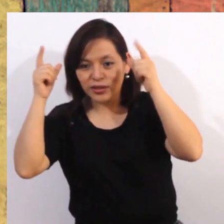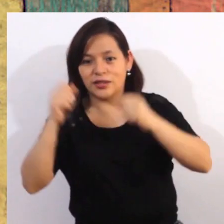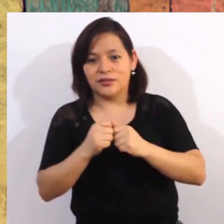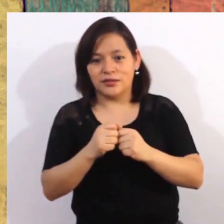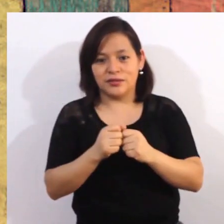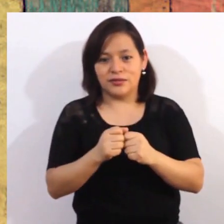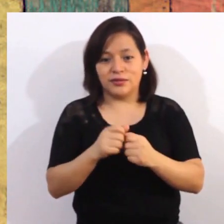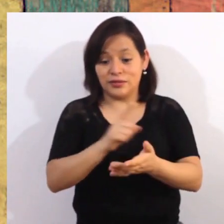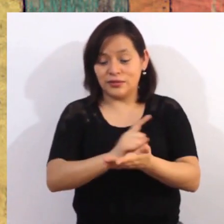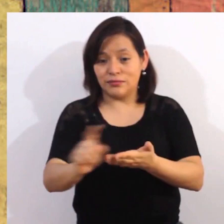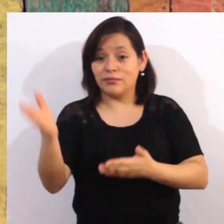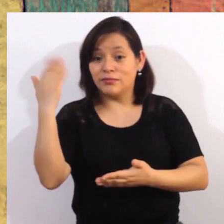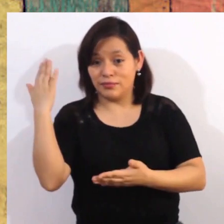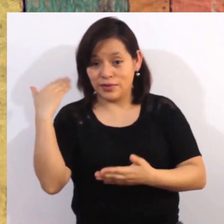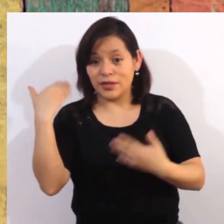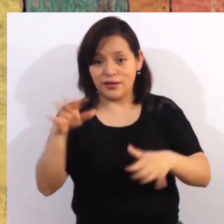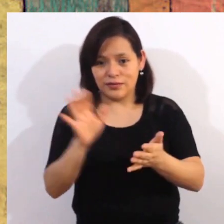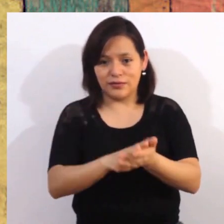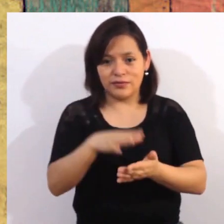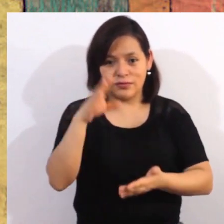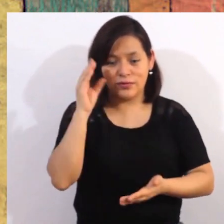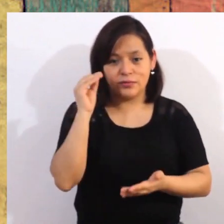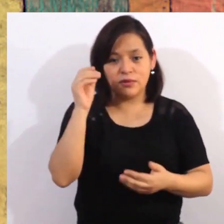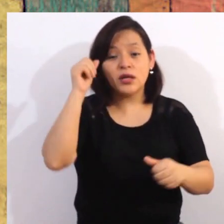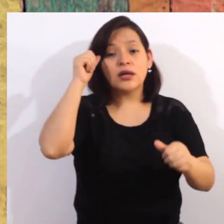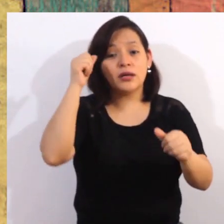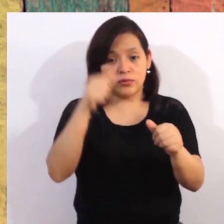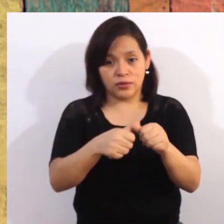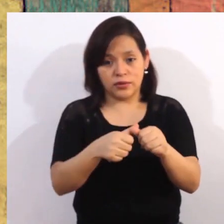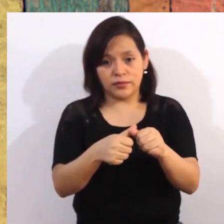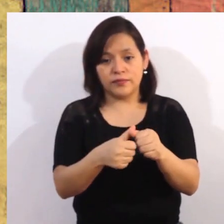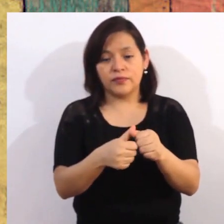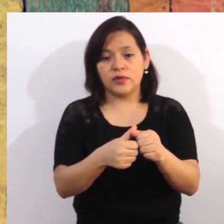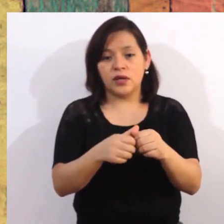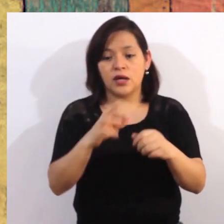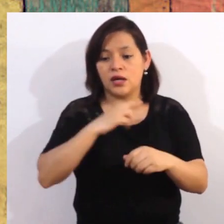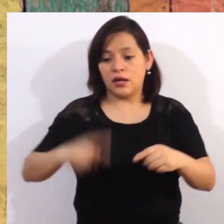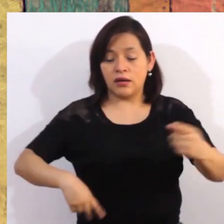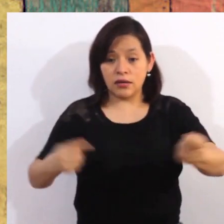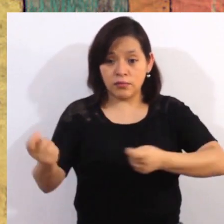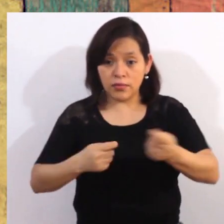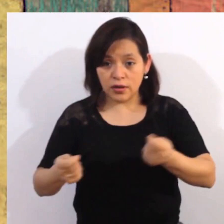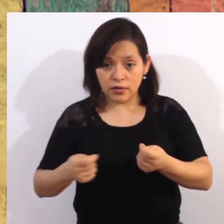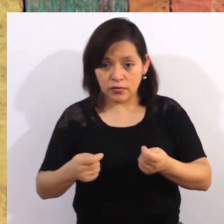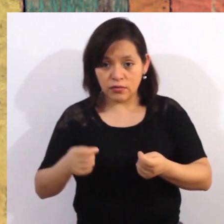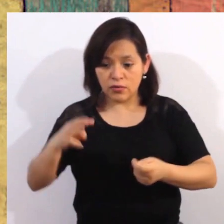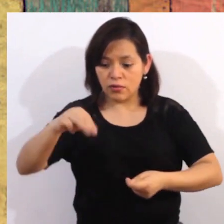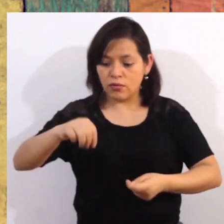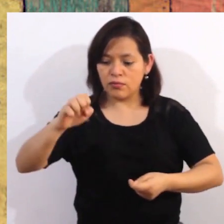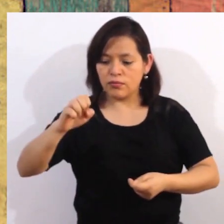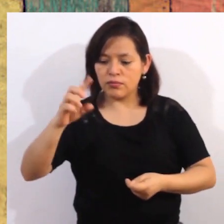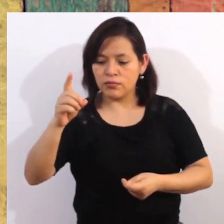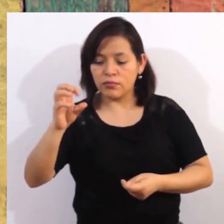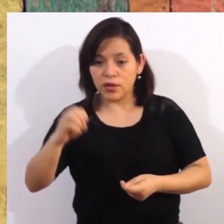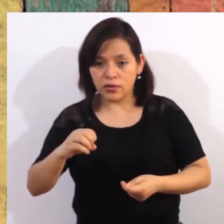y dominio sobre Israel. No olvides que el imperio medo-persa sería el imperio que